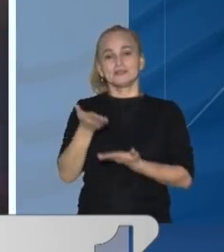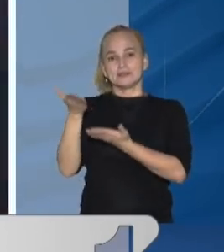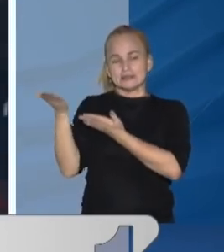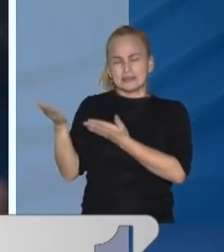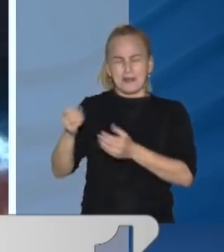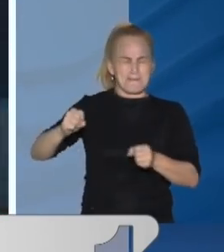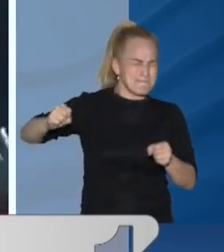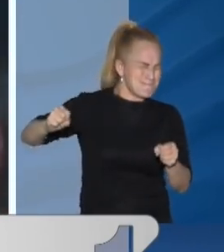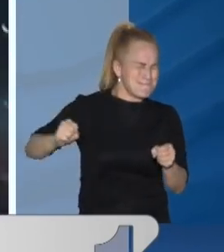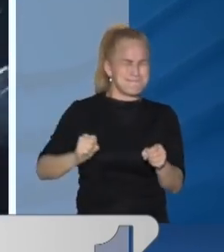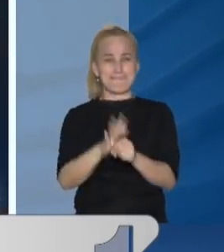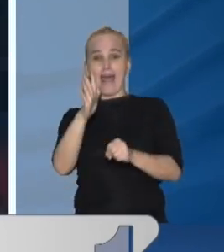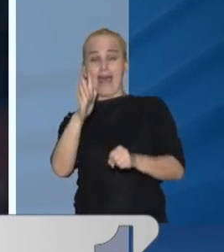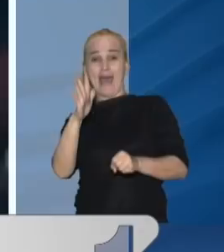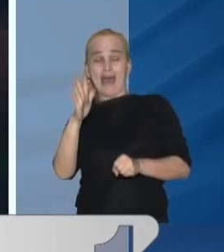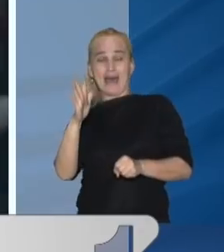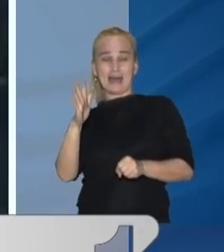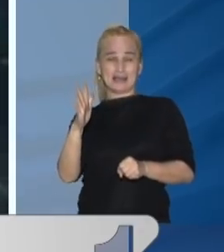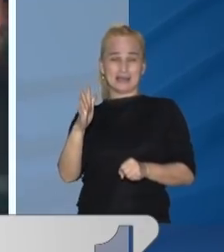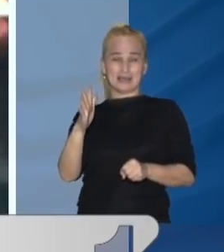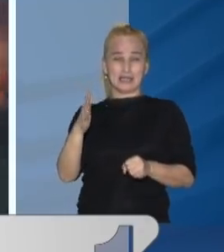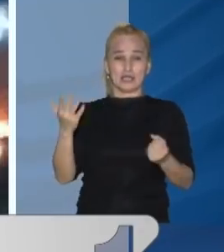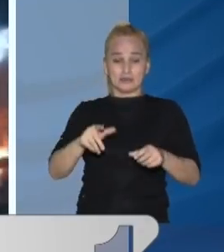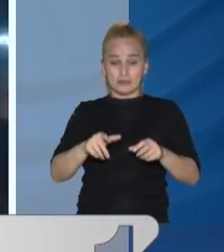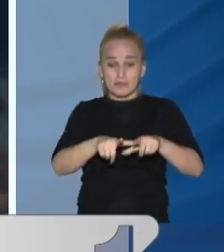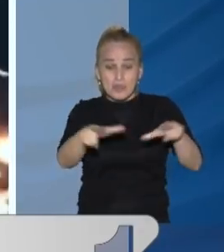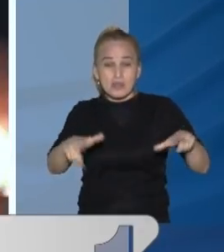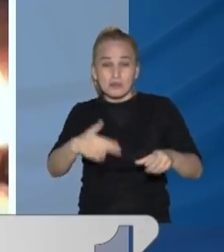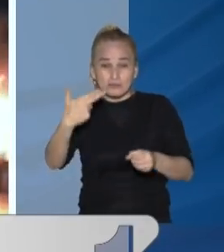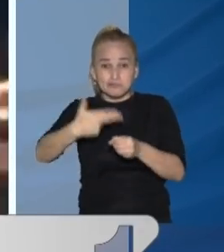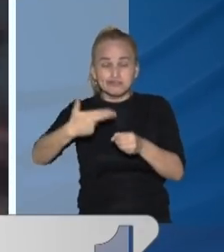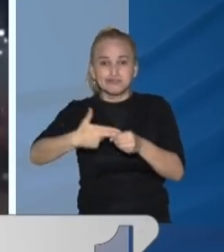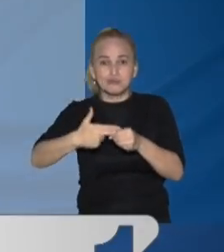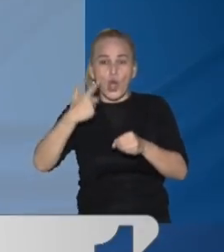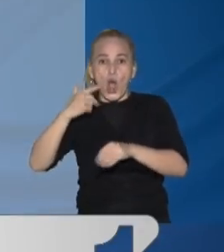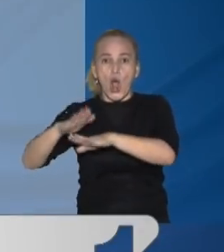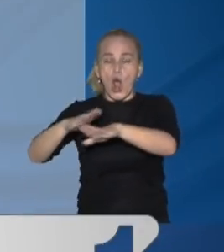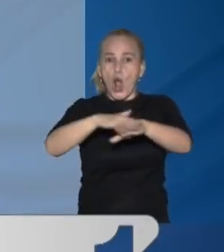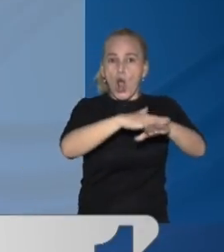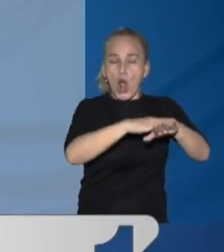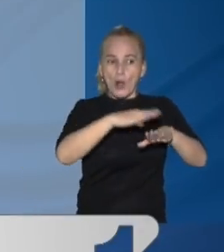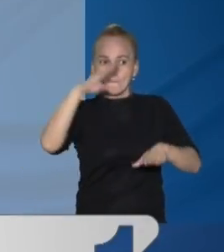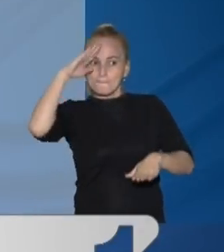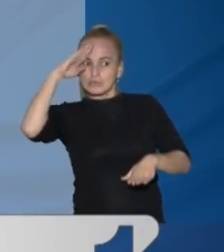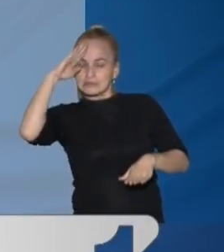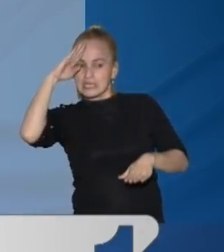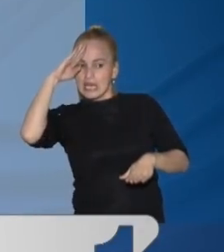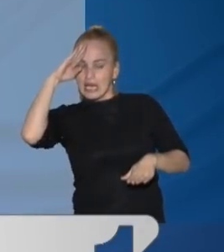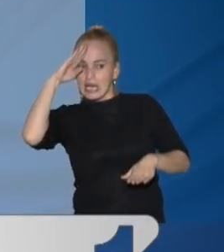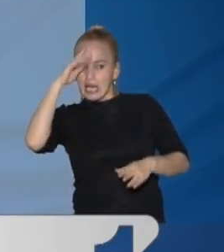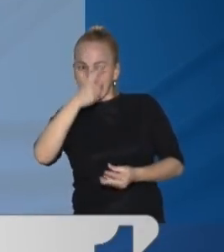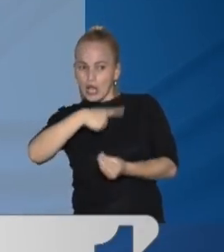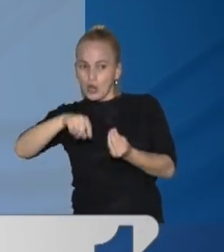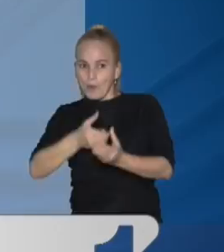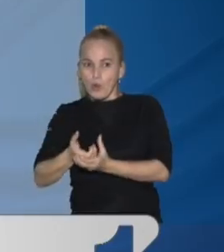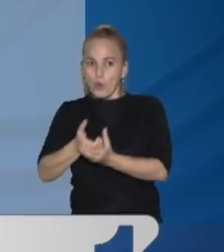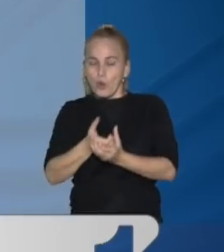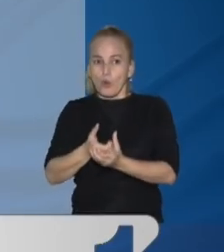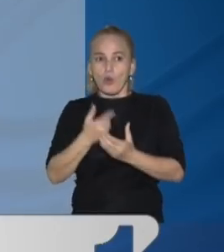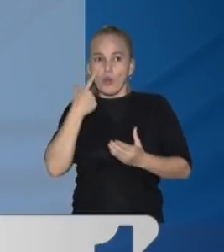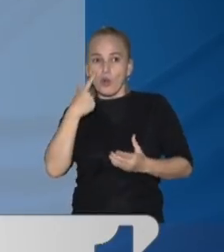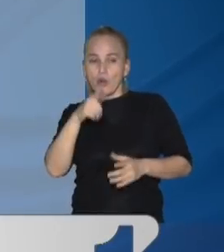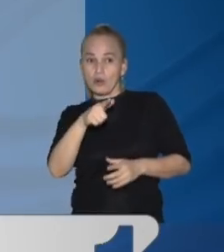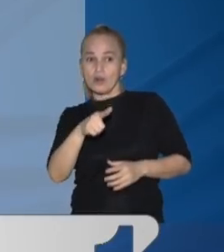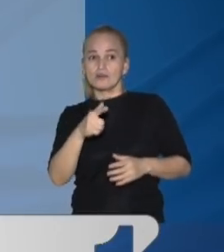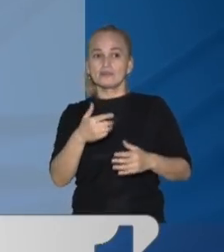Esta explosión de una pipeta de gas cerca de una estación de combustible puso en alerta a las autoridades y organismos de socorro. Esa bodega